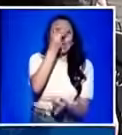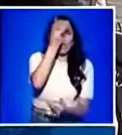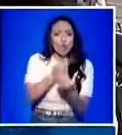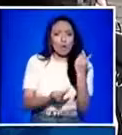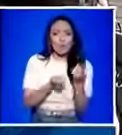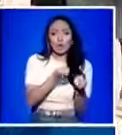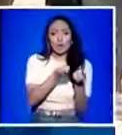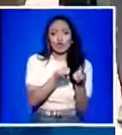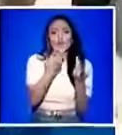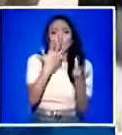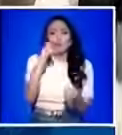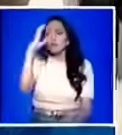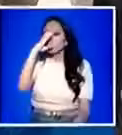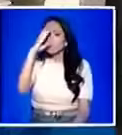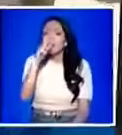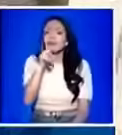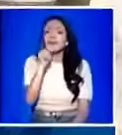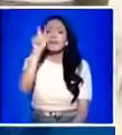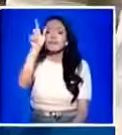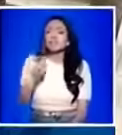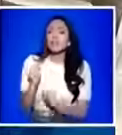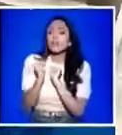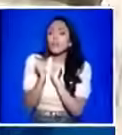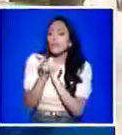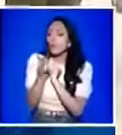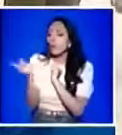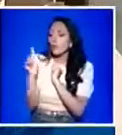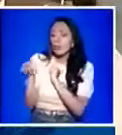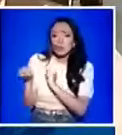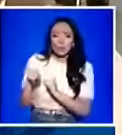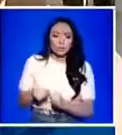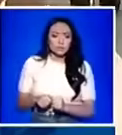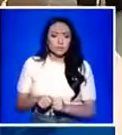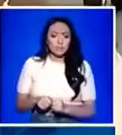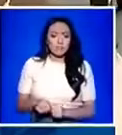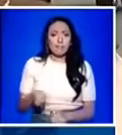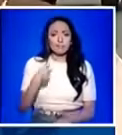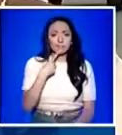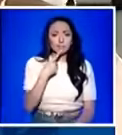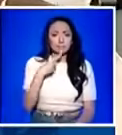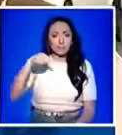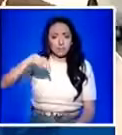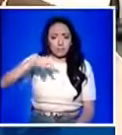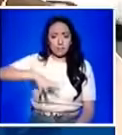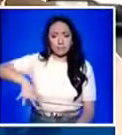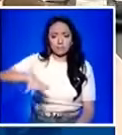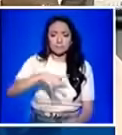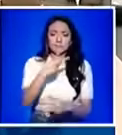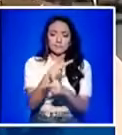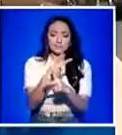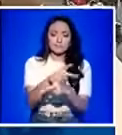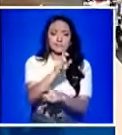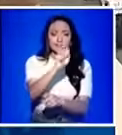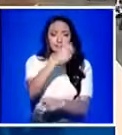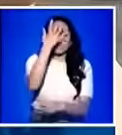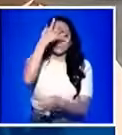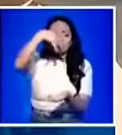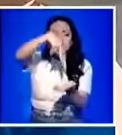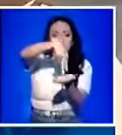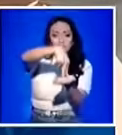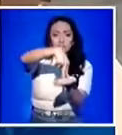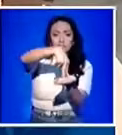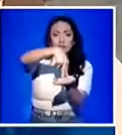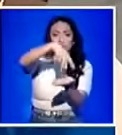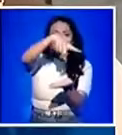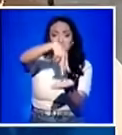de ubicar a los malhechores que atemorizan a los vecinos. Podemos indicar que es un punto vulnerable porque aquí es una parada tanto para